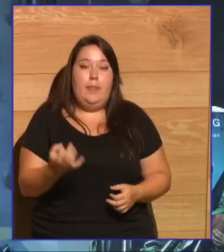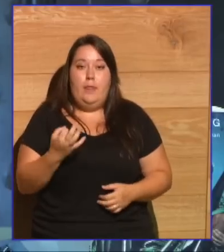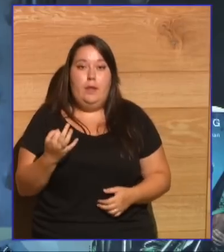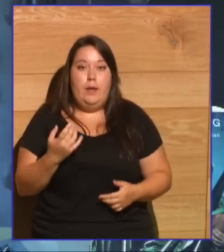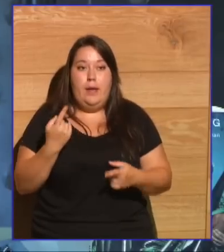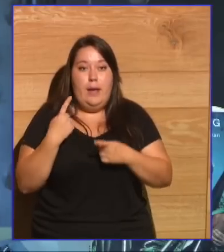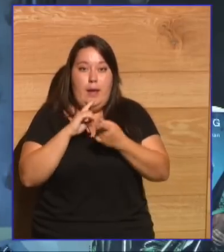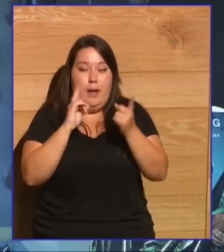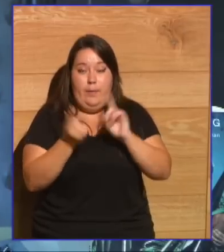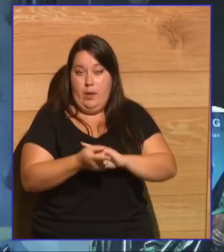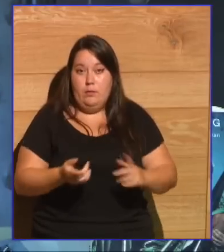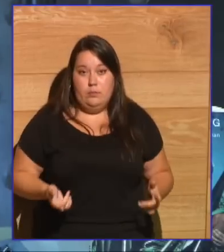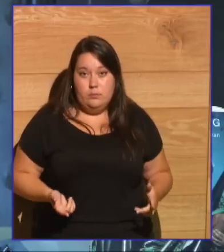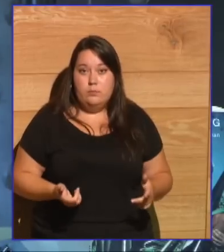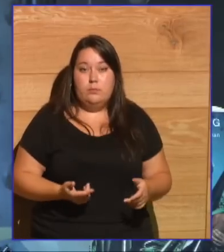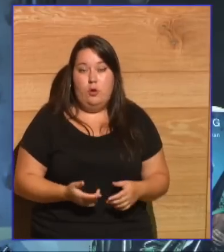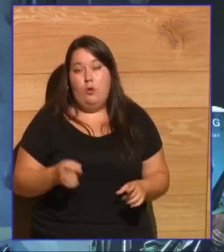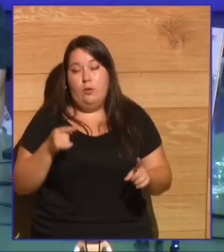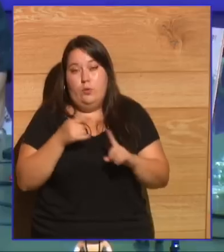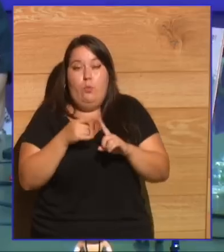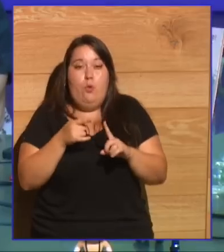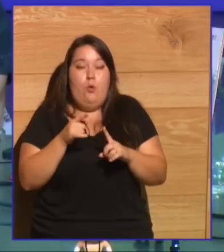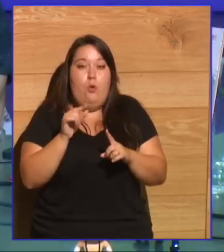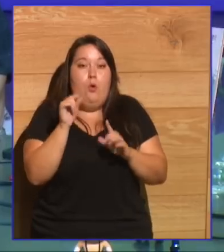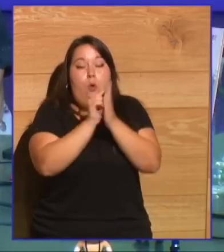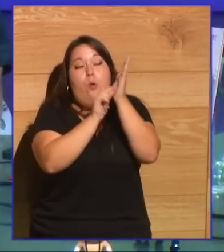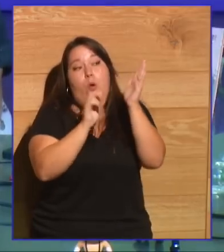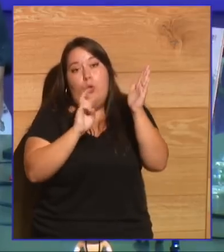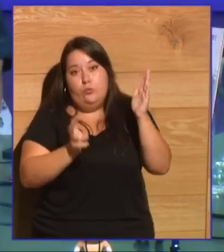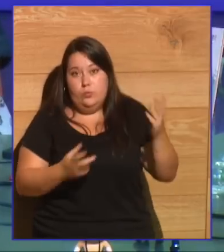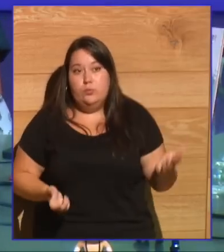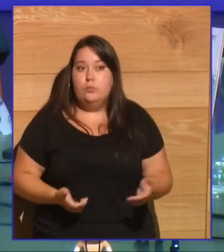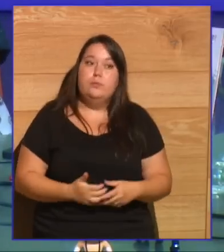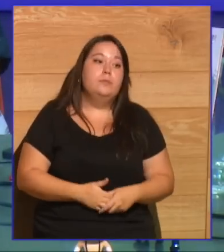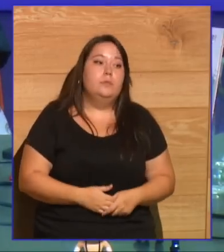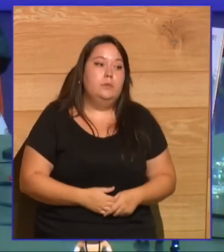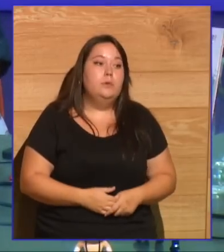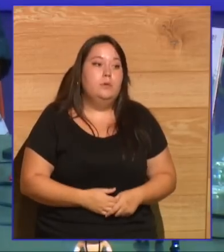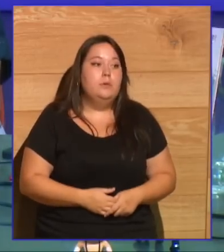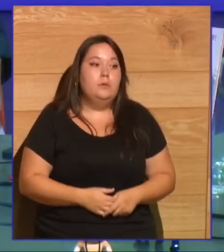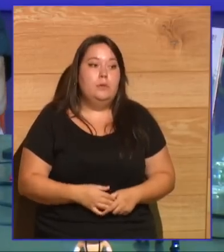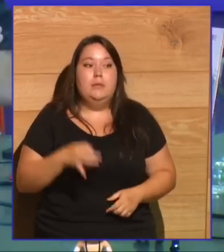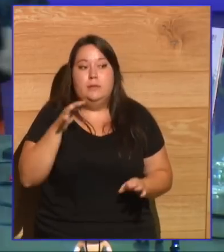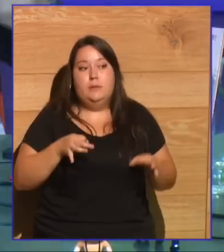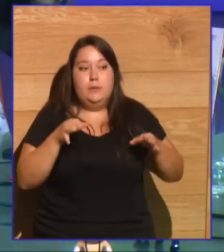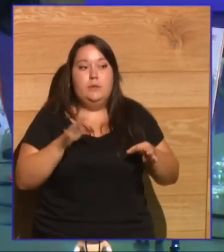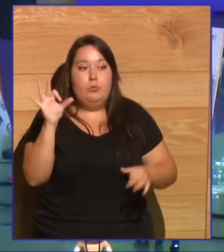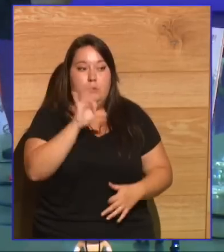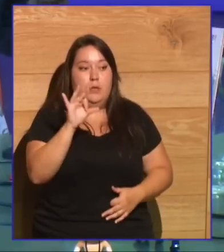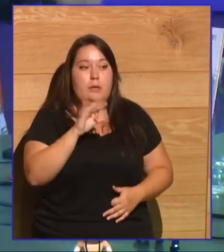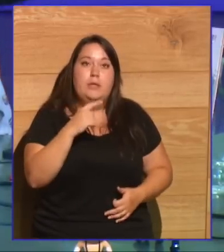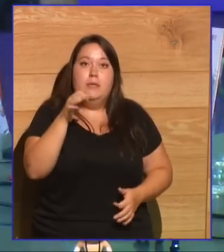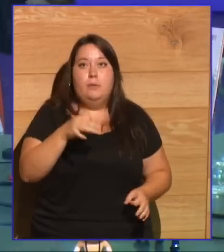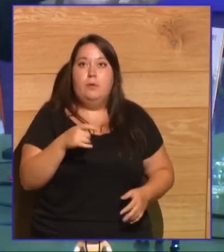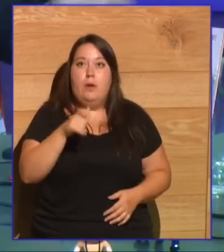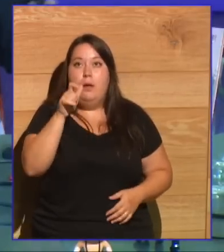frecuencia para valorarla en otros términos de otros puestos fue una de las críticas que se llevaba spielberg siempre no siempre había un señor